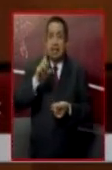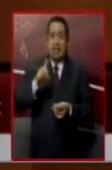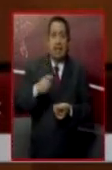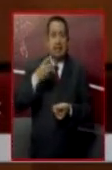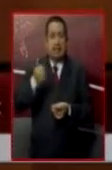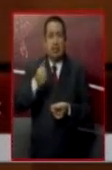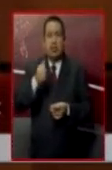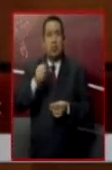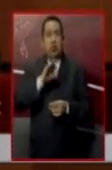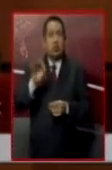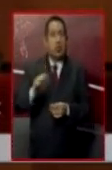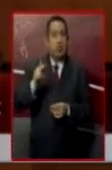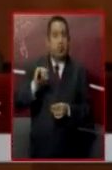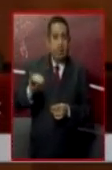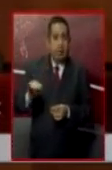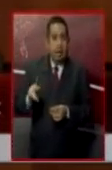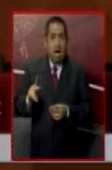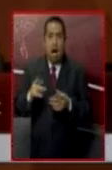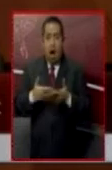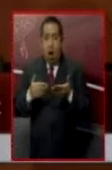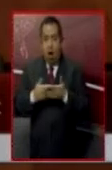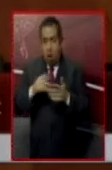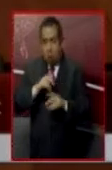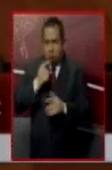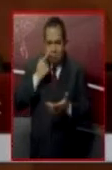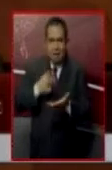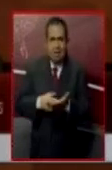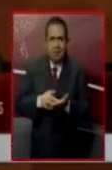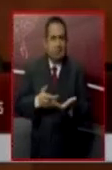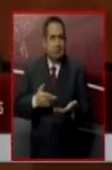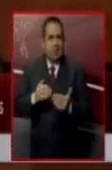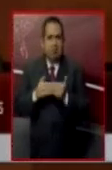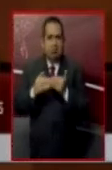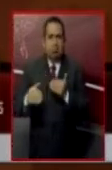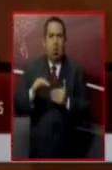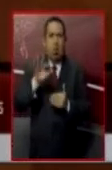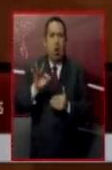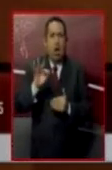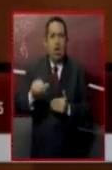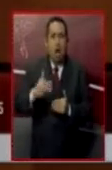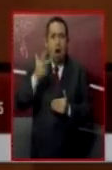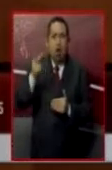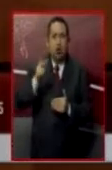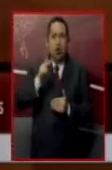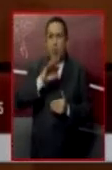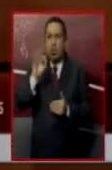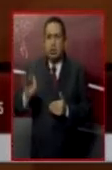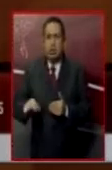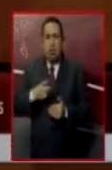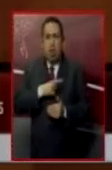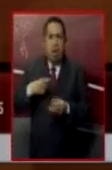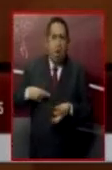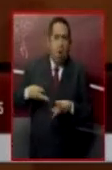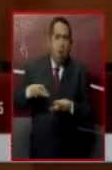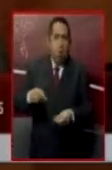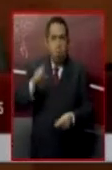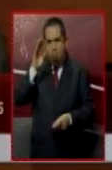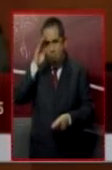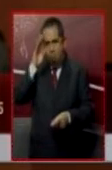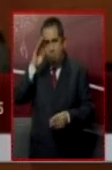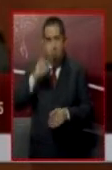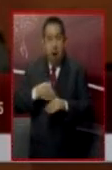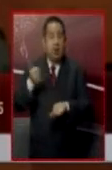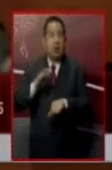36% del PIB y hoy reconoce que llegaremos al 48% del PIB. En la administración